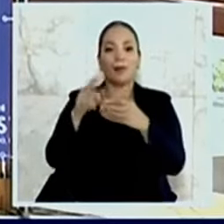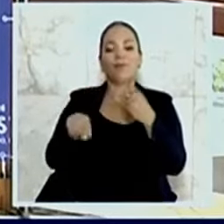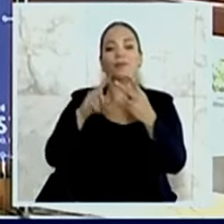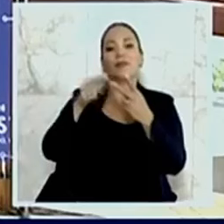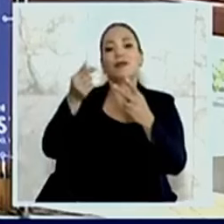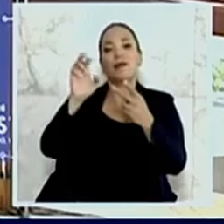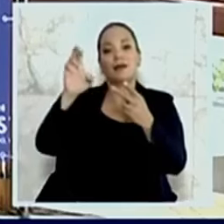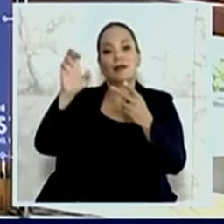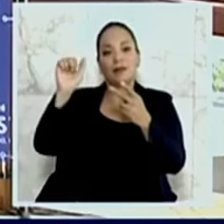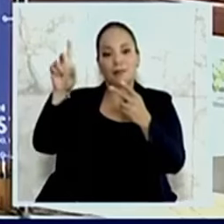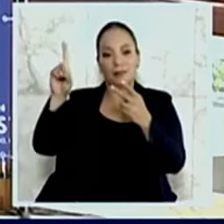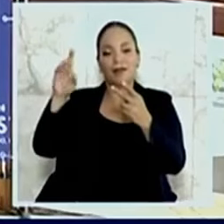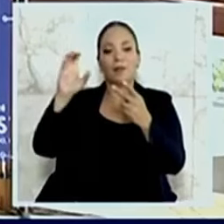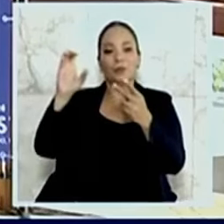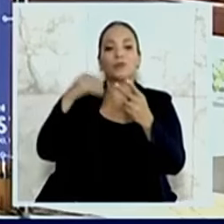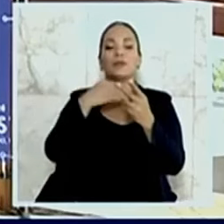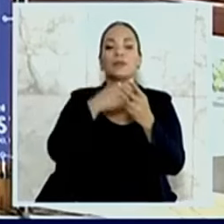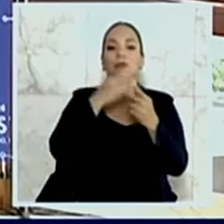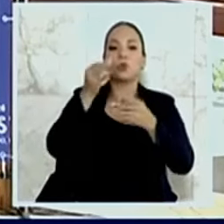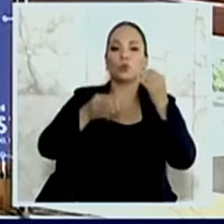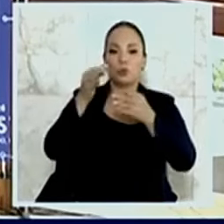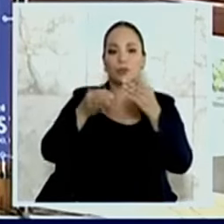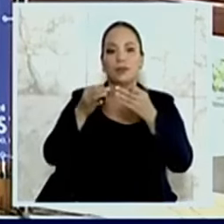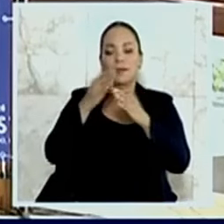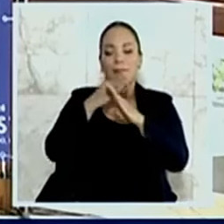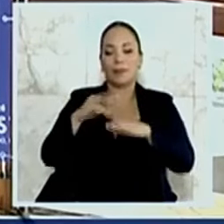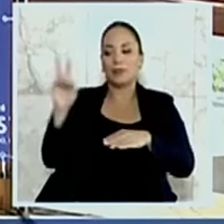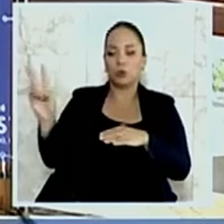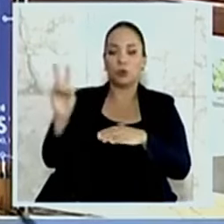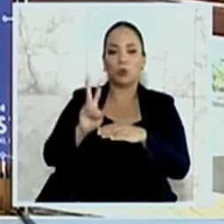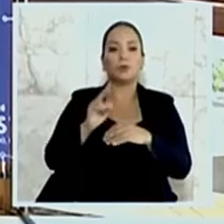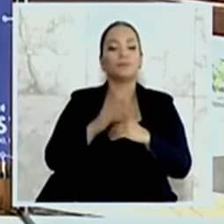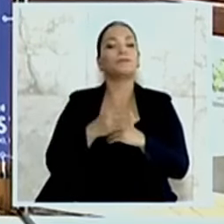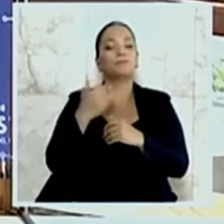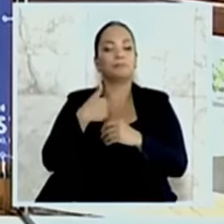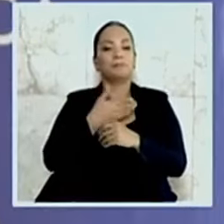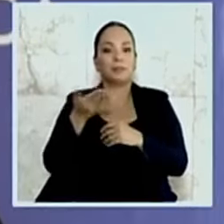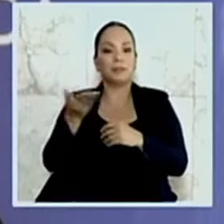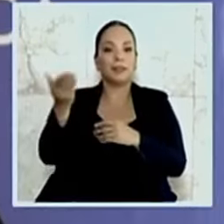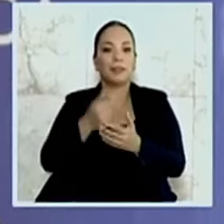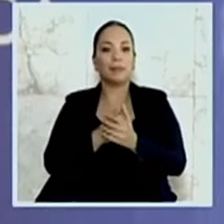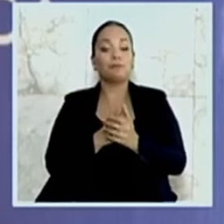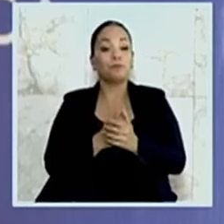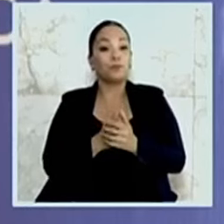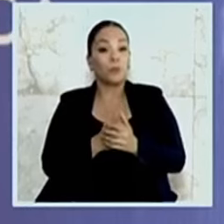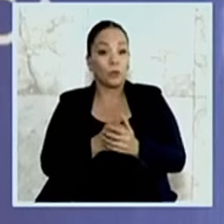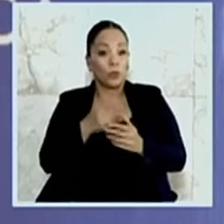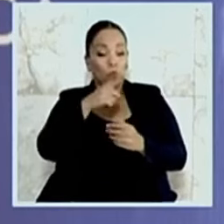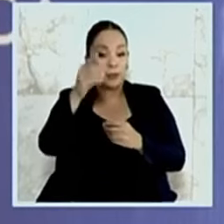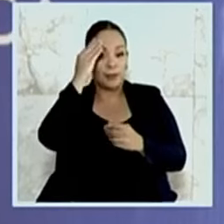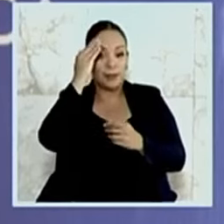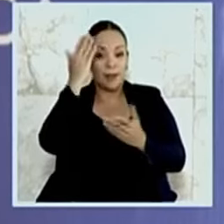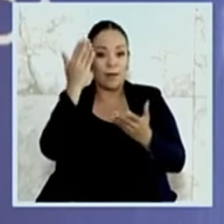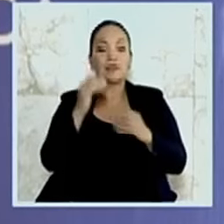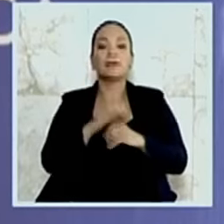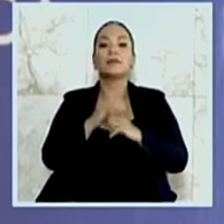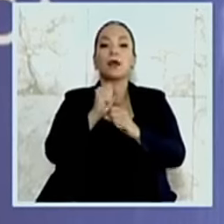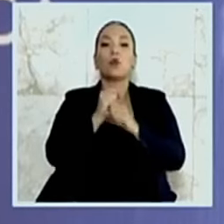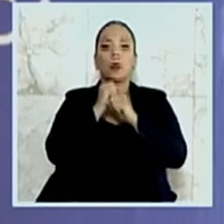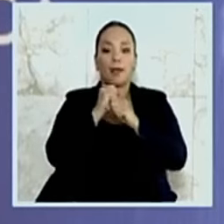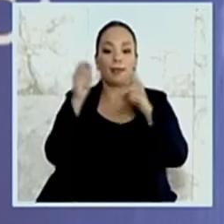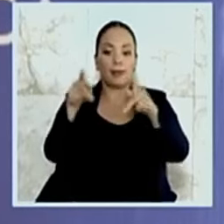a pasar al frente al señor Mario Zamora Cordero, ministro de Gobernación, Policía y Seguridad Pública, y al señor Gerald